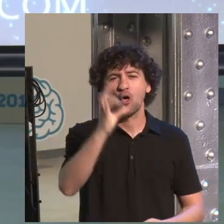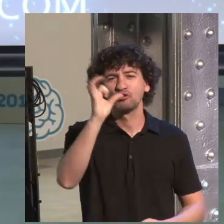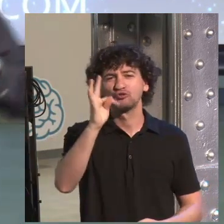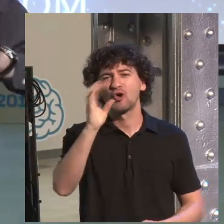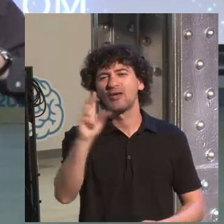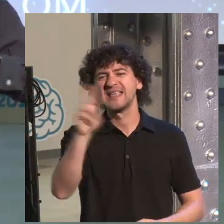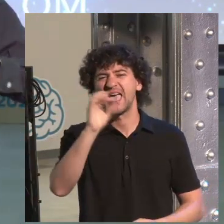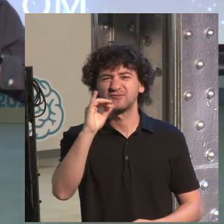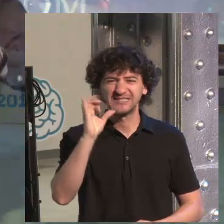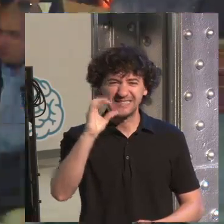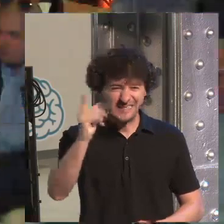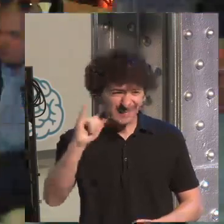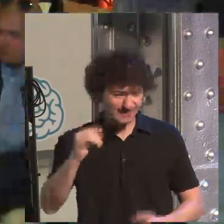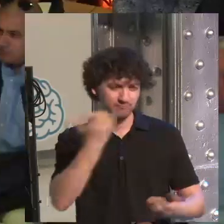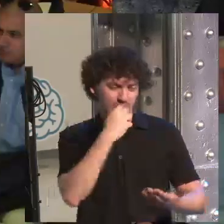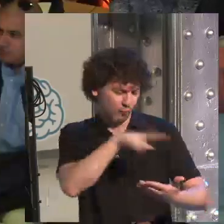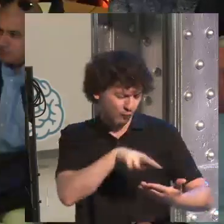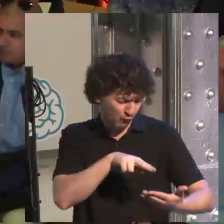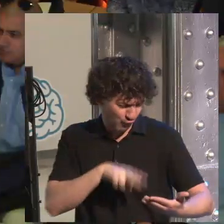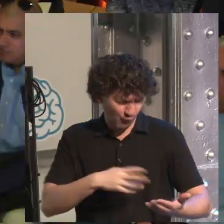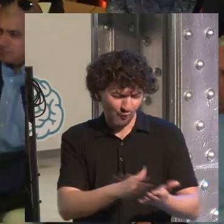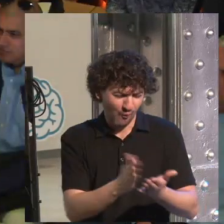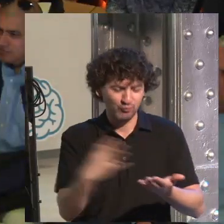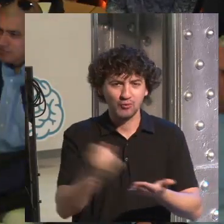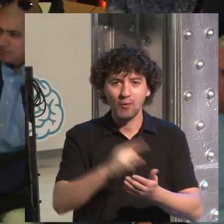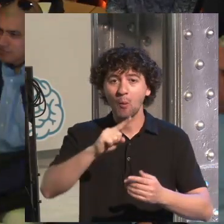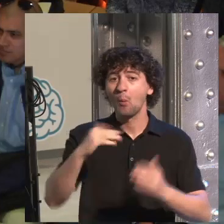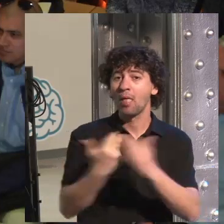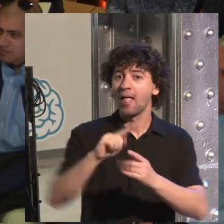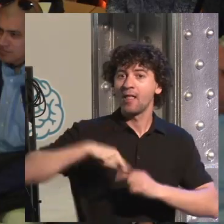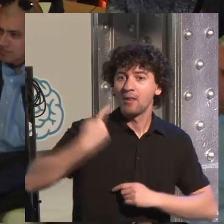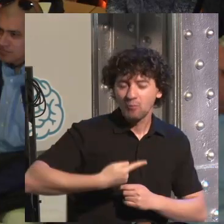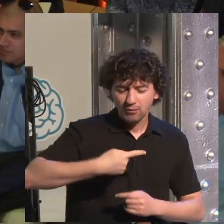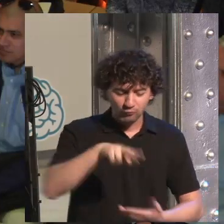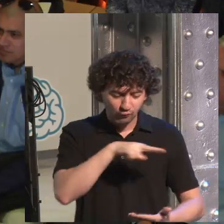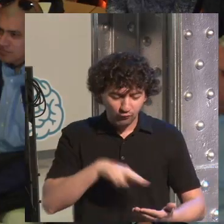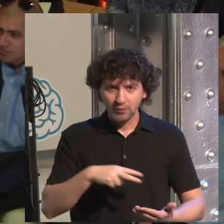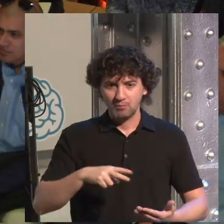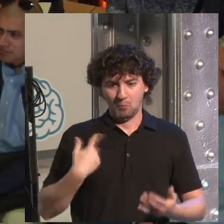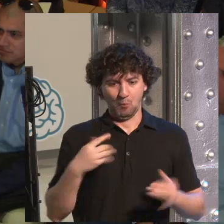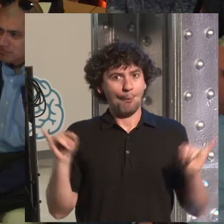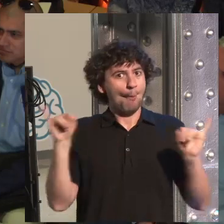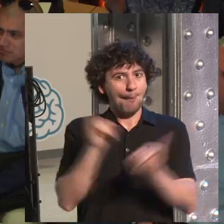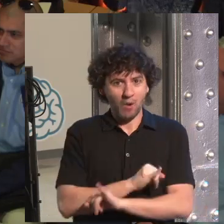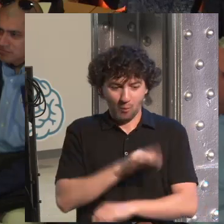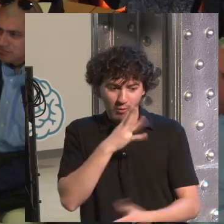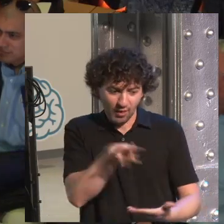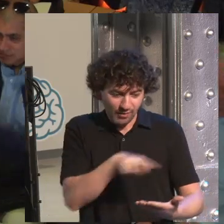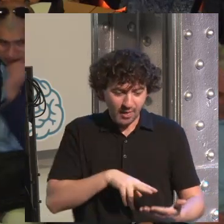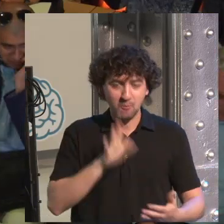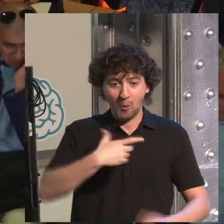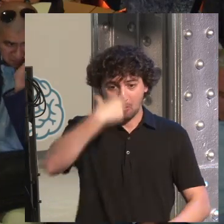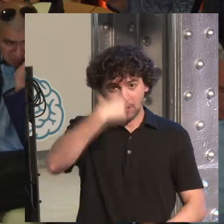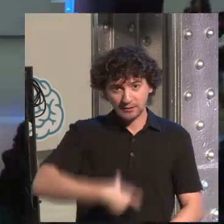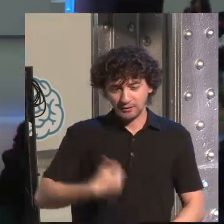notando, si estás mal pues paras, ¿no? Sigues al día siguiente y tú harías esto y adelgazarías leyendo libros. Pero como persona que